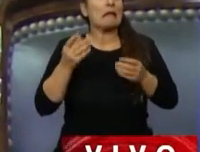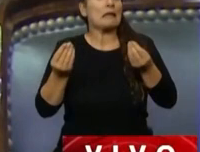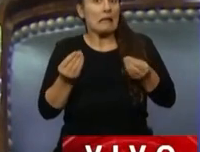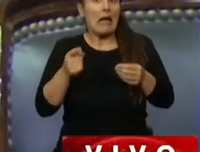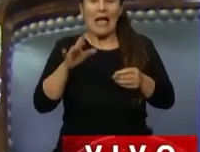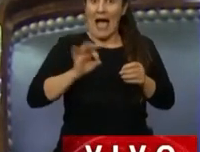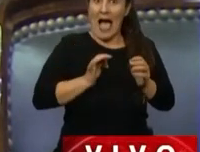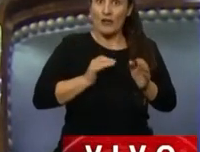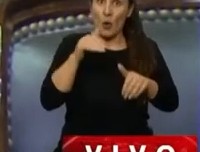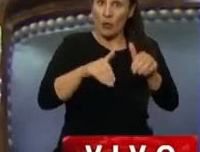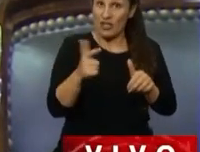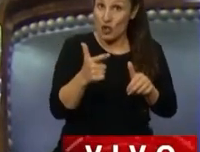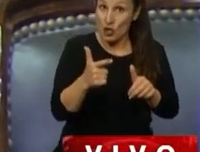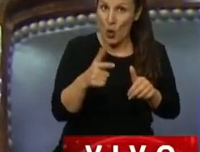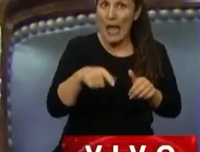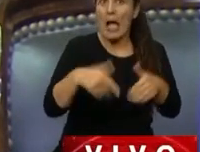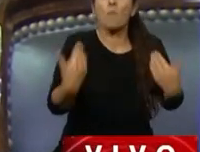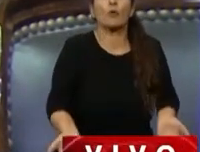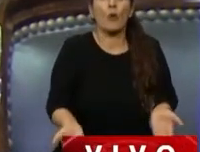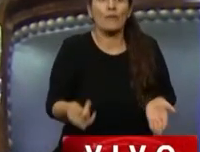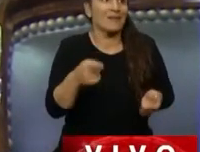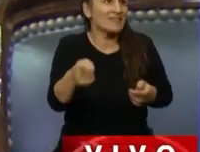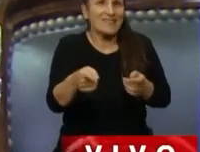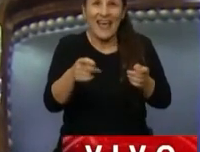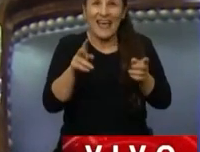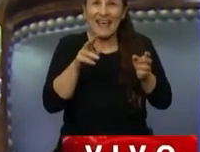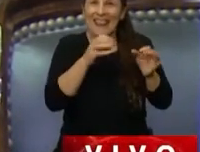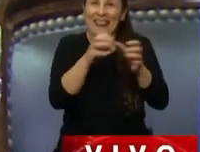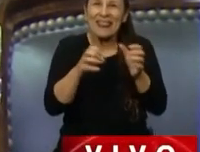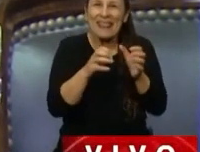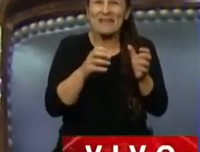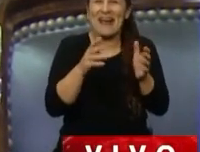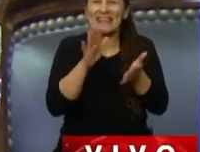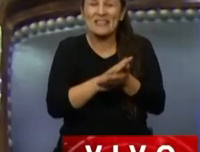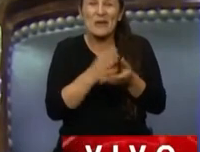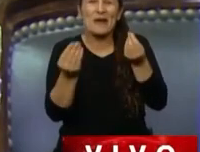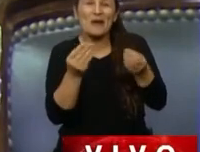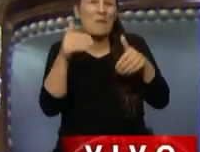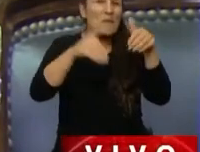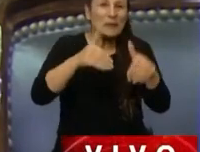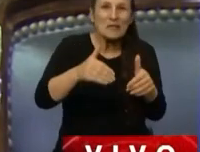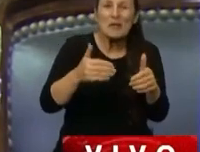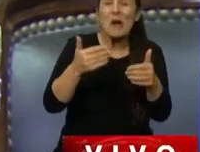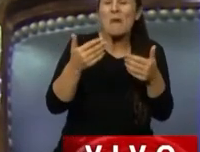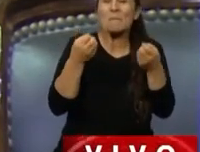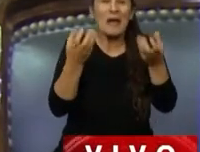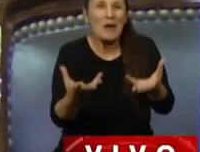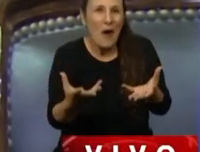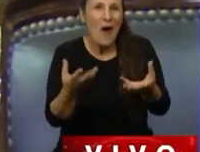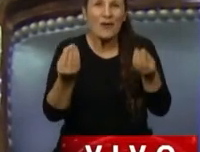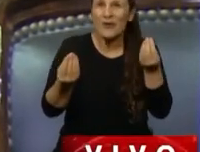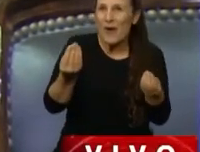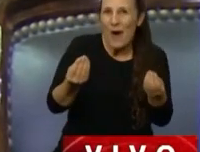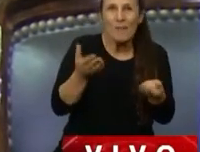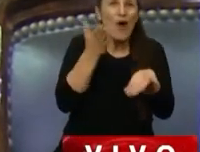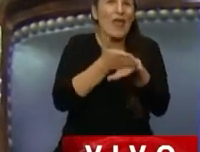electorales son los momentos perfectos para discutir posibles mejoras de los sistemas electorales, para ver cómo se ven